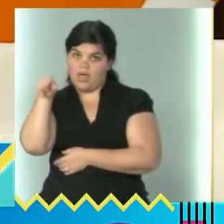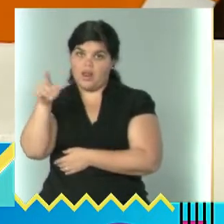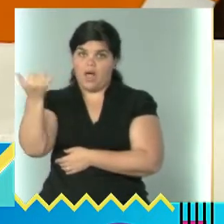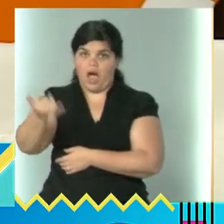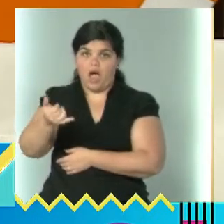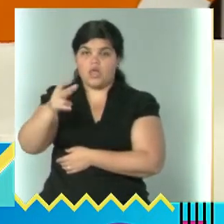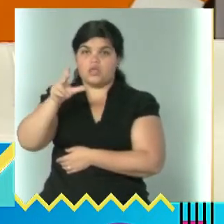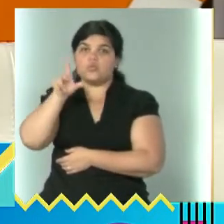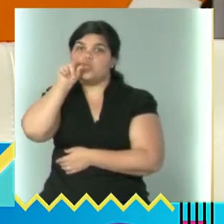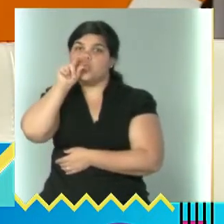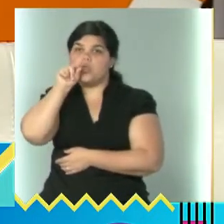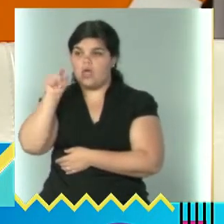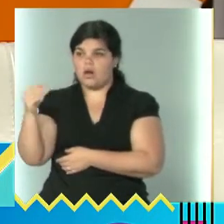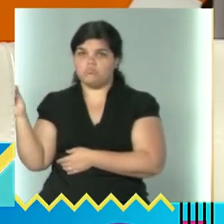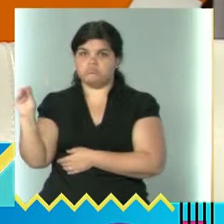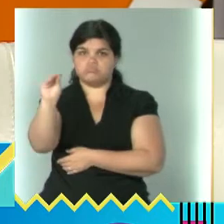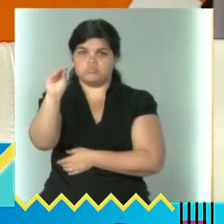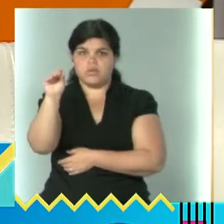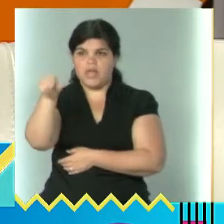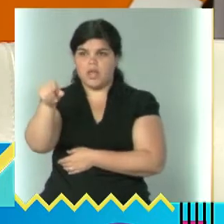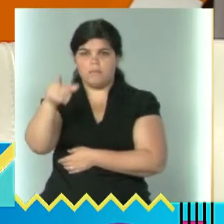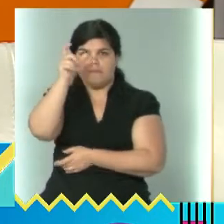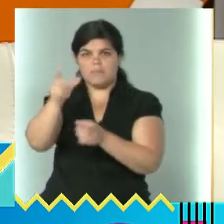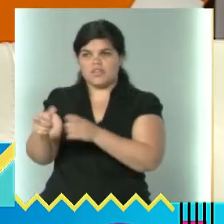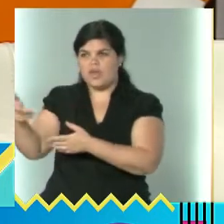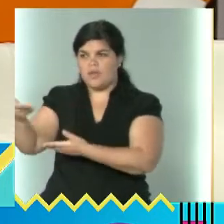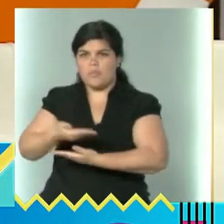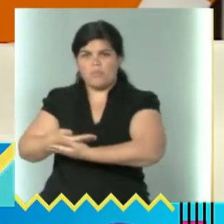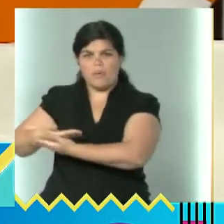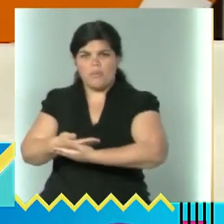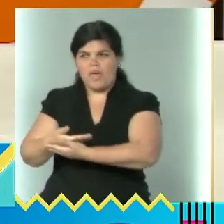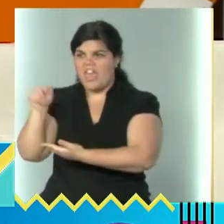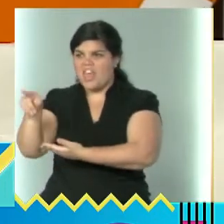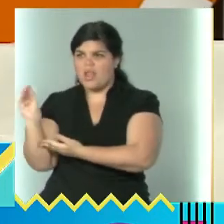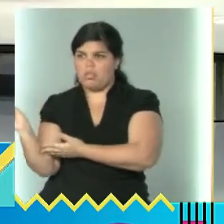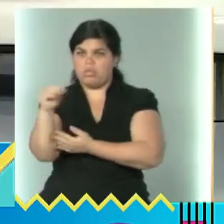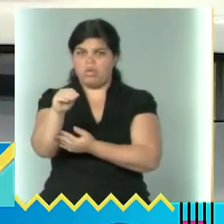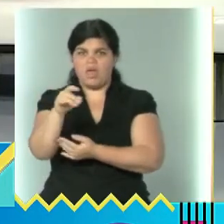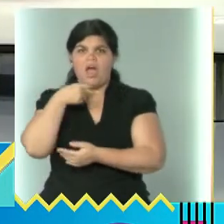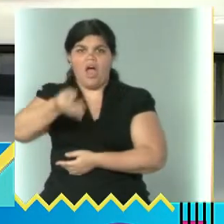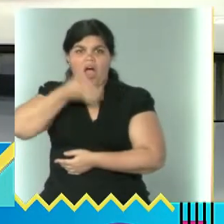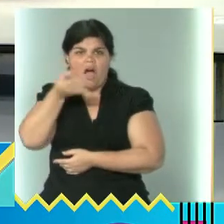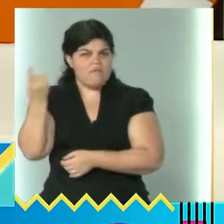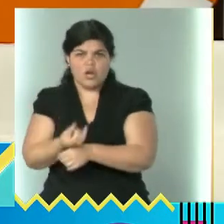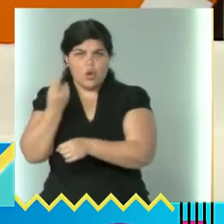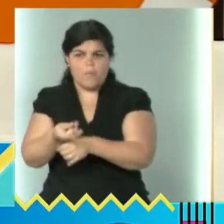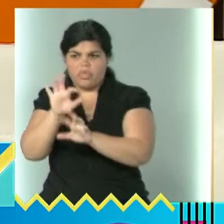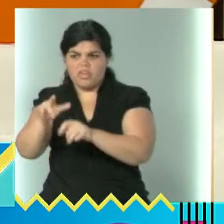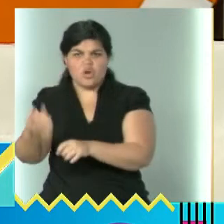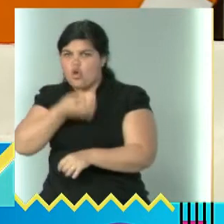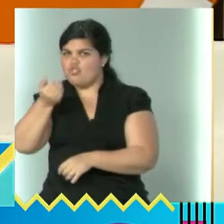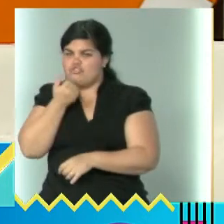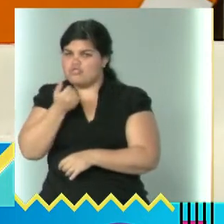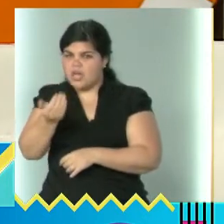real, con miles de seguidores que interactúan con él, y es un bebé que no puede sabe caminar, escribir. No sabe hablar, no sabe nada. Entonces, sí, una que